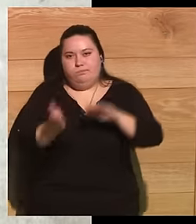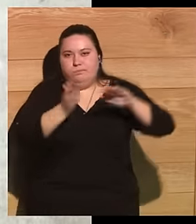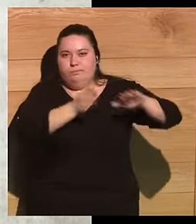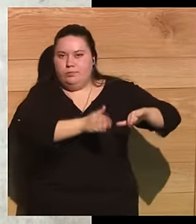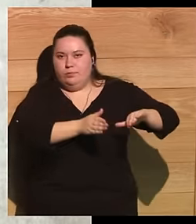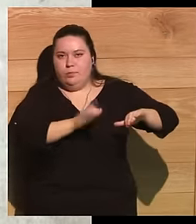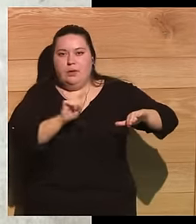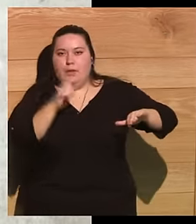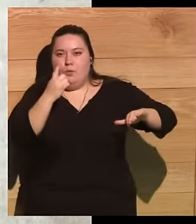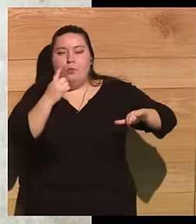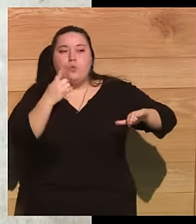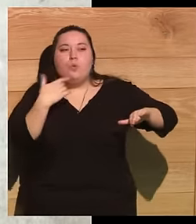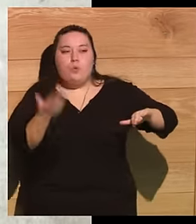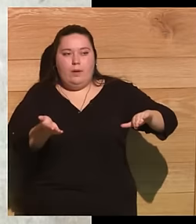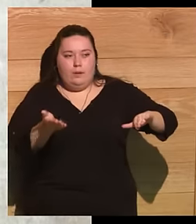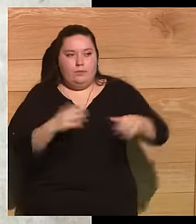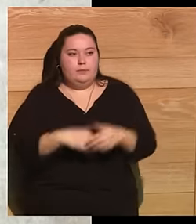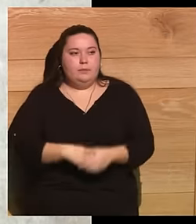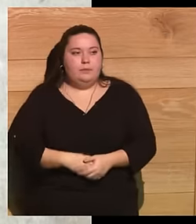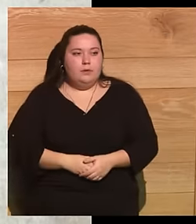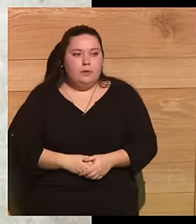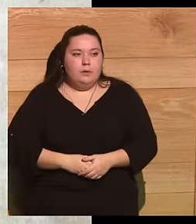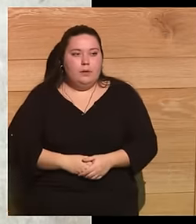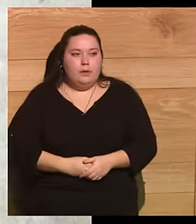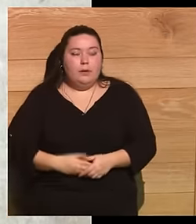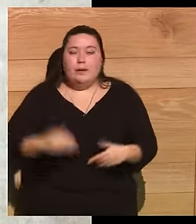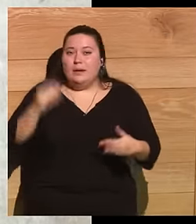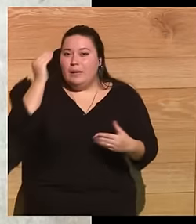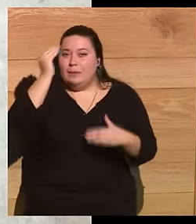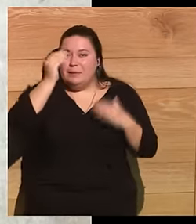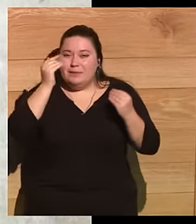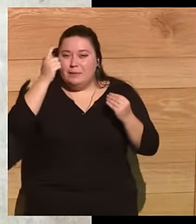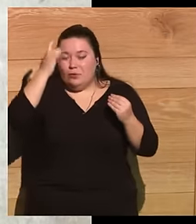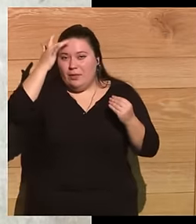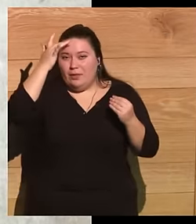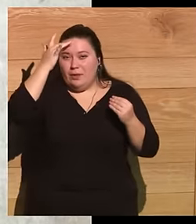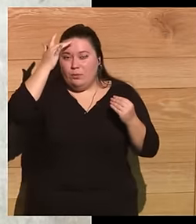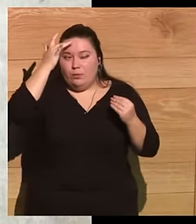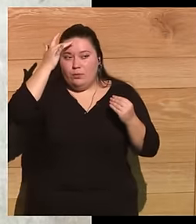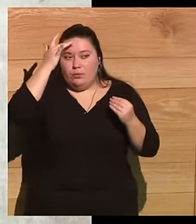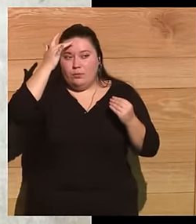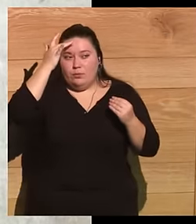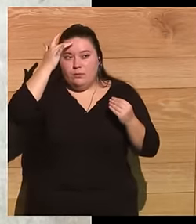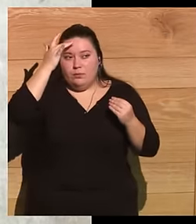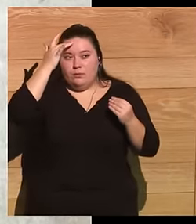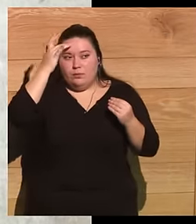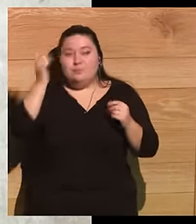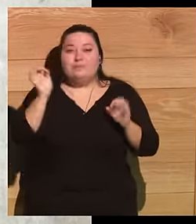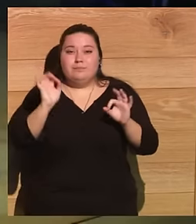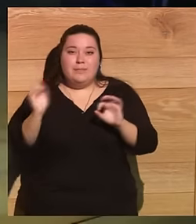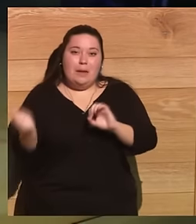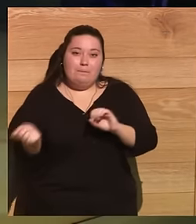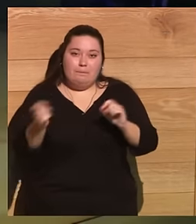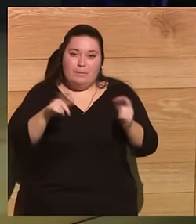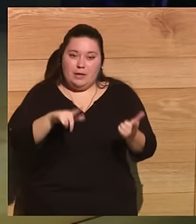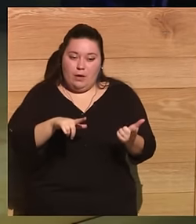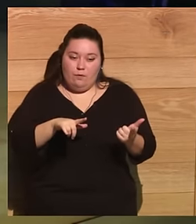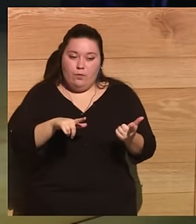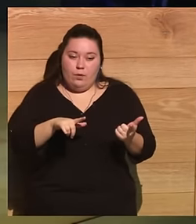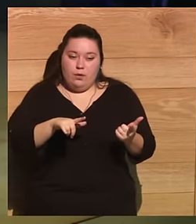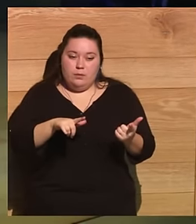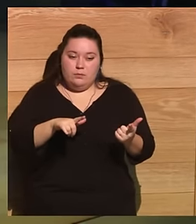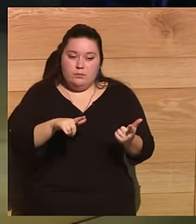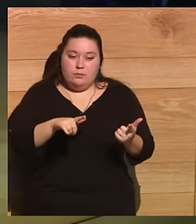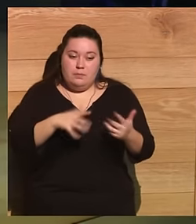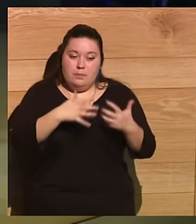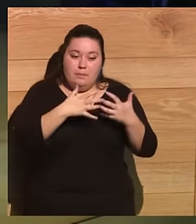estos pasos era comprender que el pensamiento venía del cerebro, pero la metáfora durante mucho tiempo era